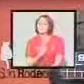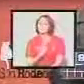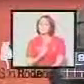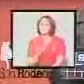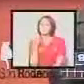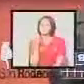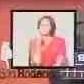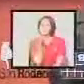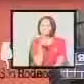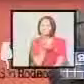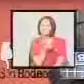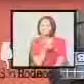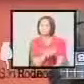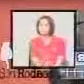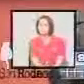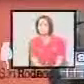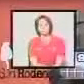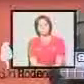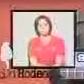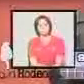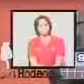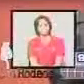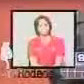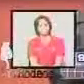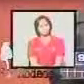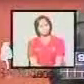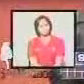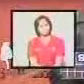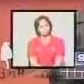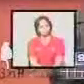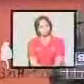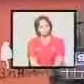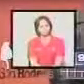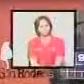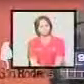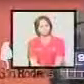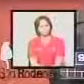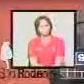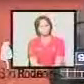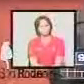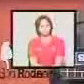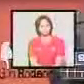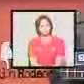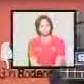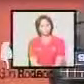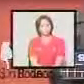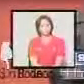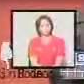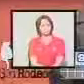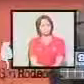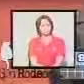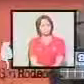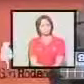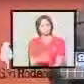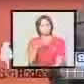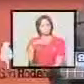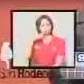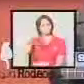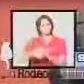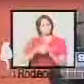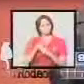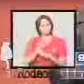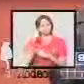unos bonos de pensiones de una empresa que trabajaba. Entonces yo hace 4 años fui y me dijeron que